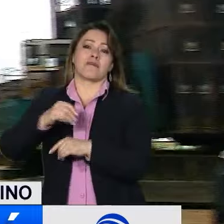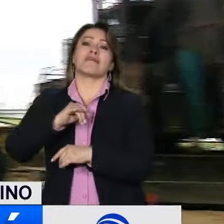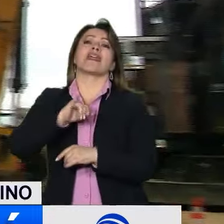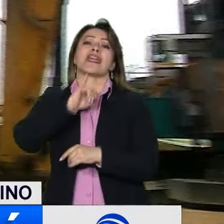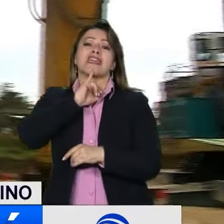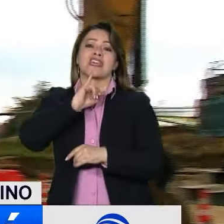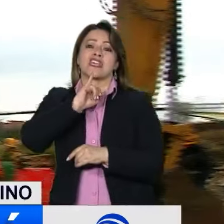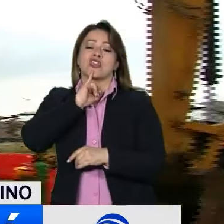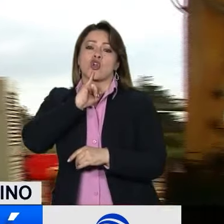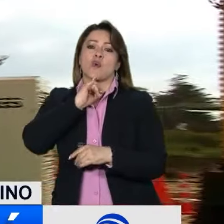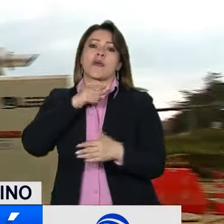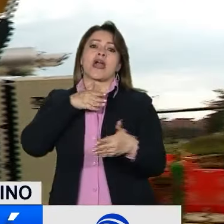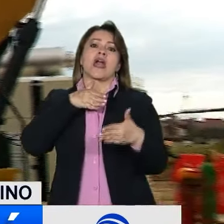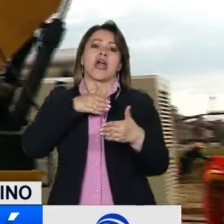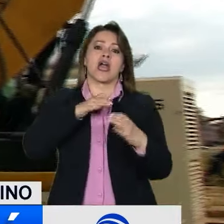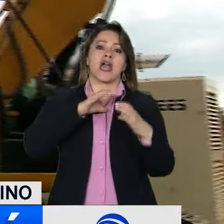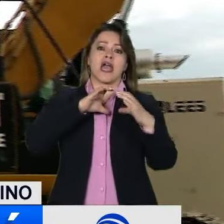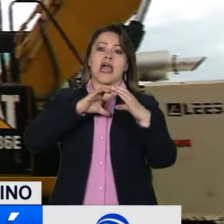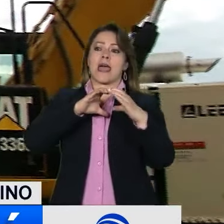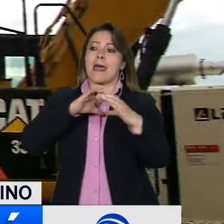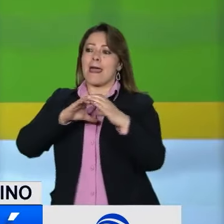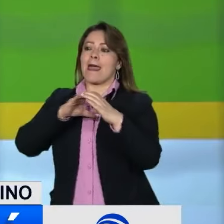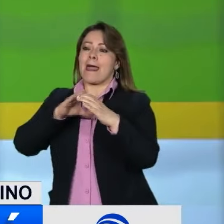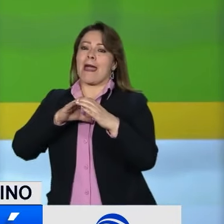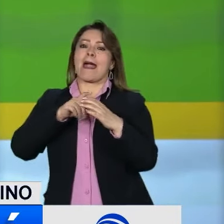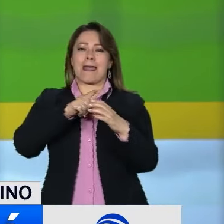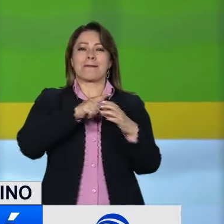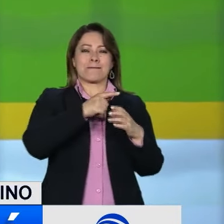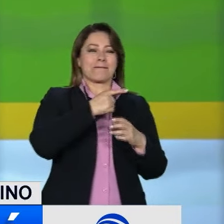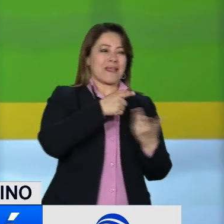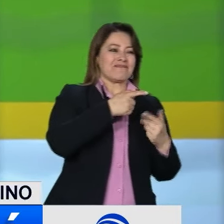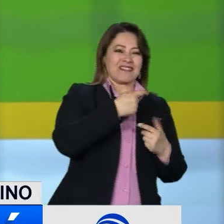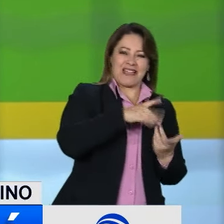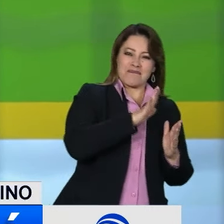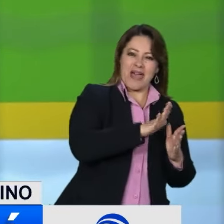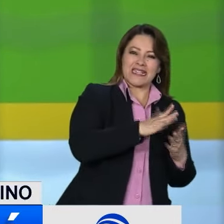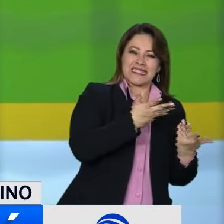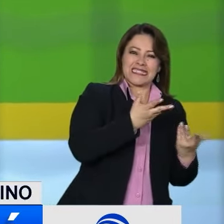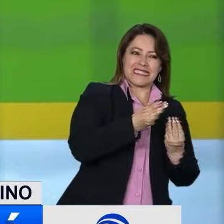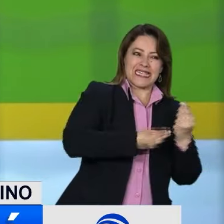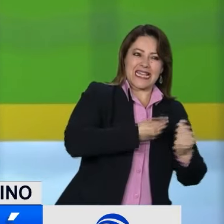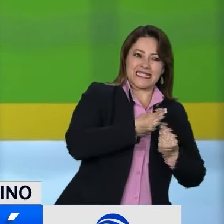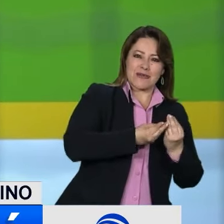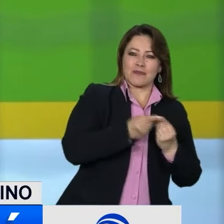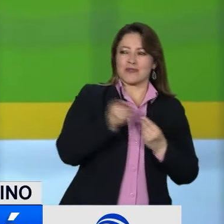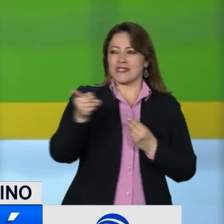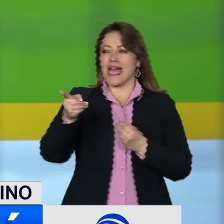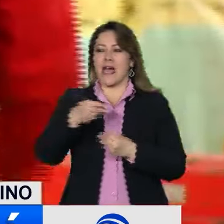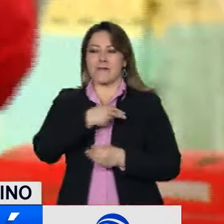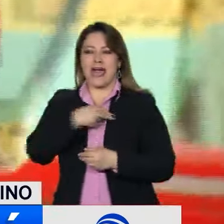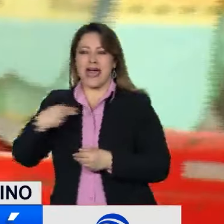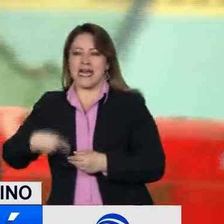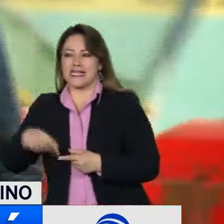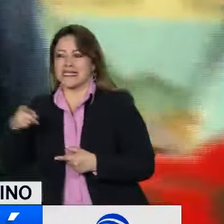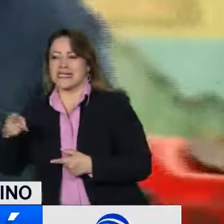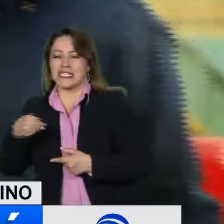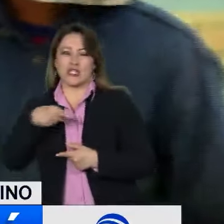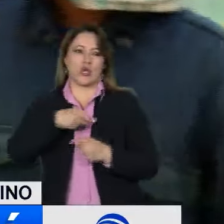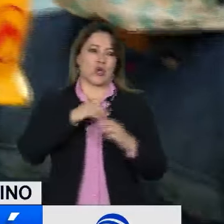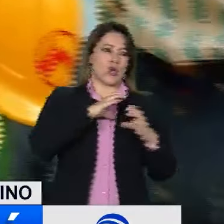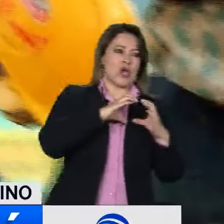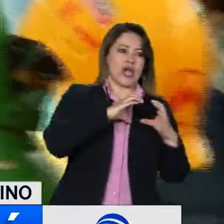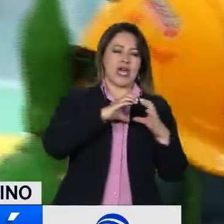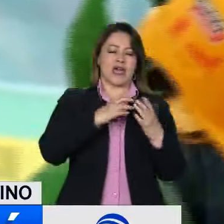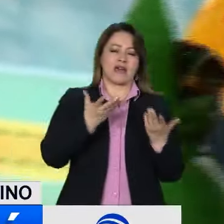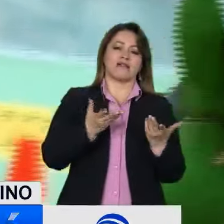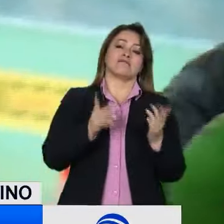convirtió en una barrera para la efectiva comunicación. Narváez no descartó nuevas sanciones económicas, pero dejó en claro